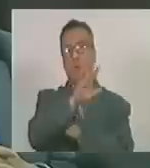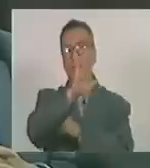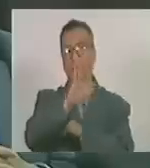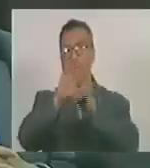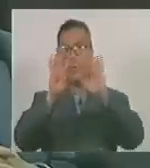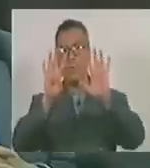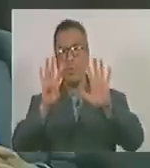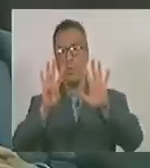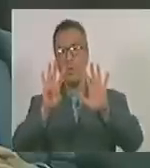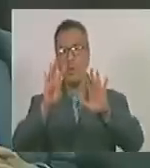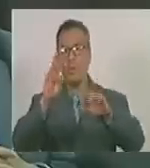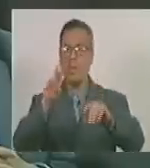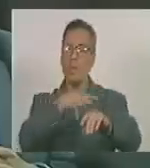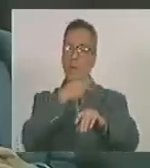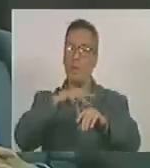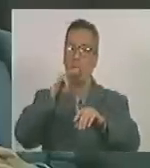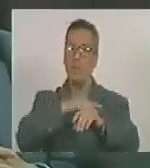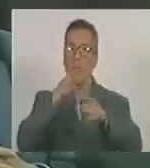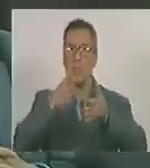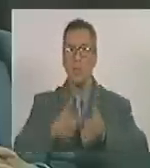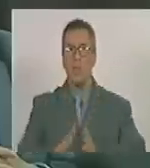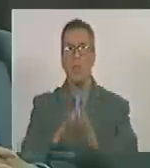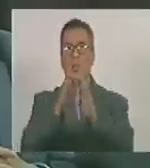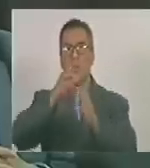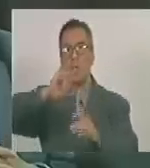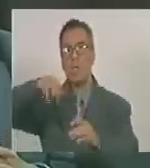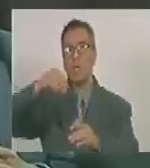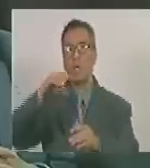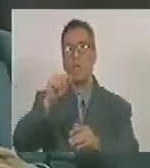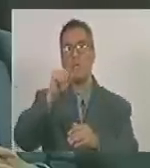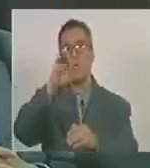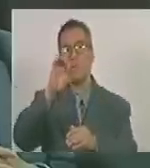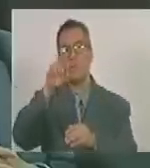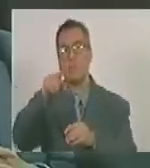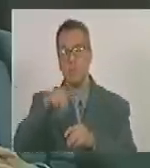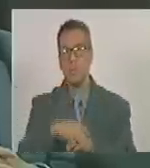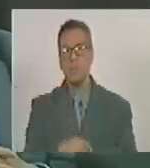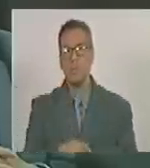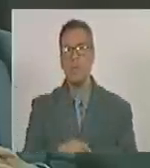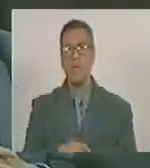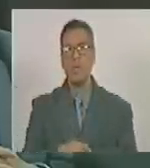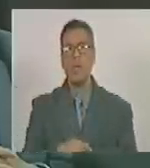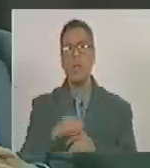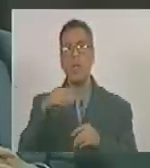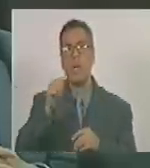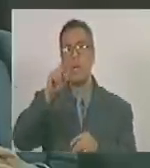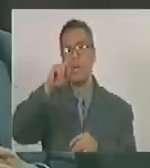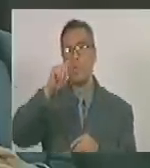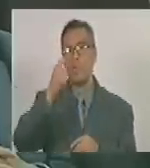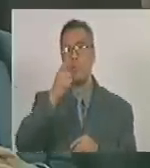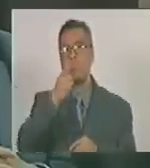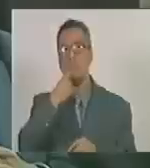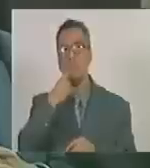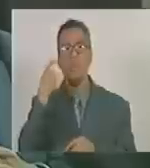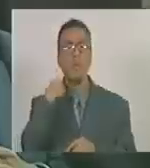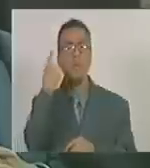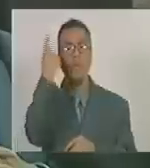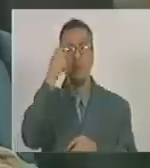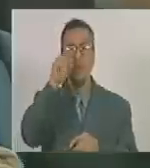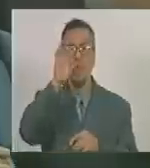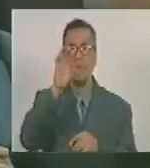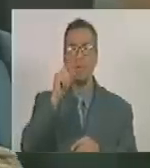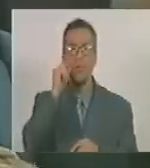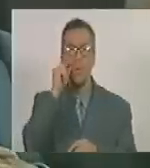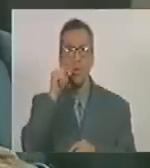259 aniversario del natalicio de José Gervasio Artigas. Artigas, considerado héroe de la patria,